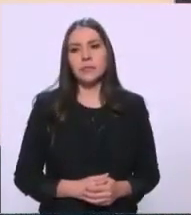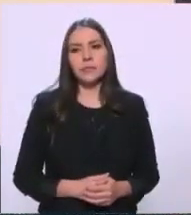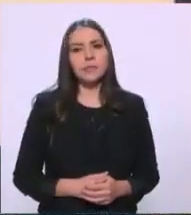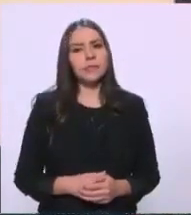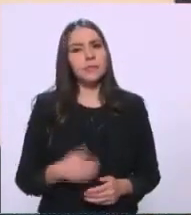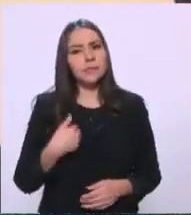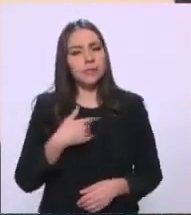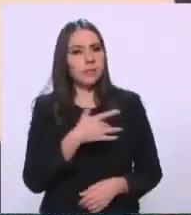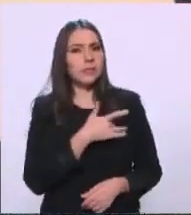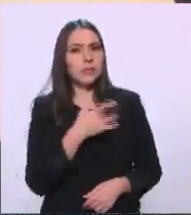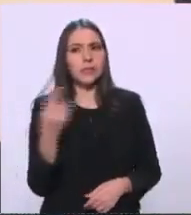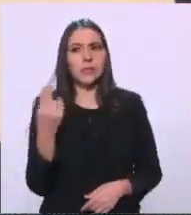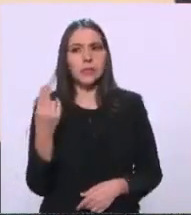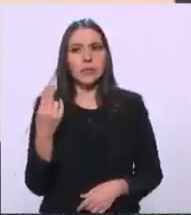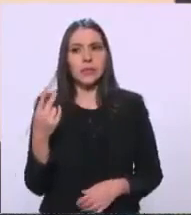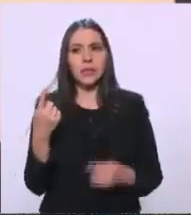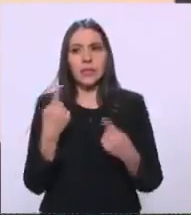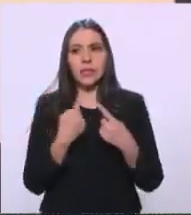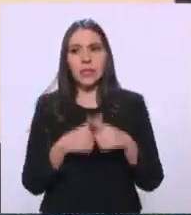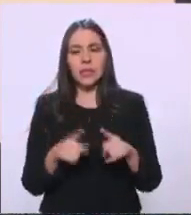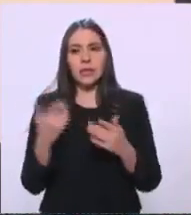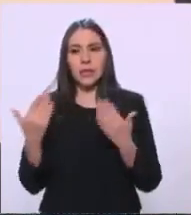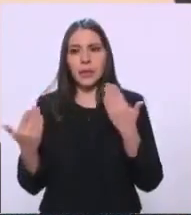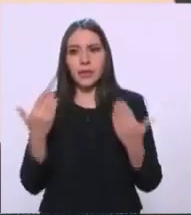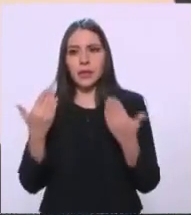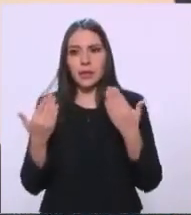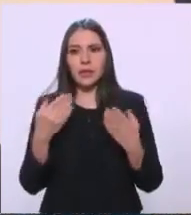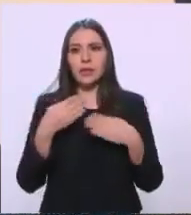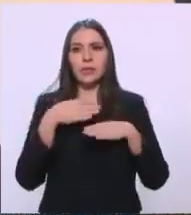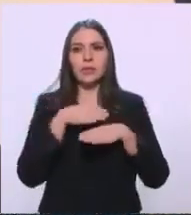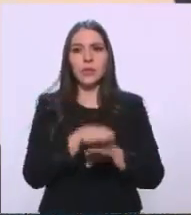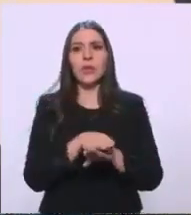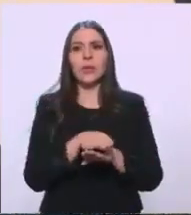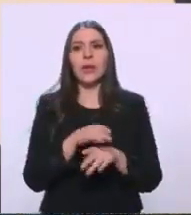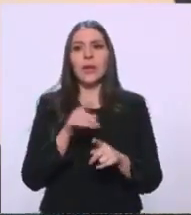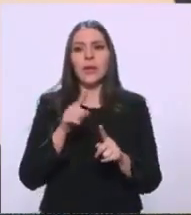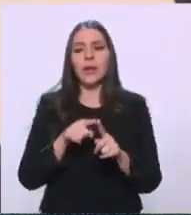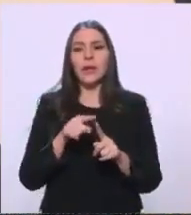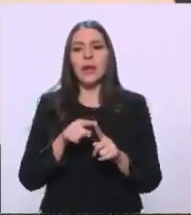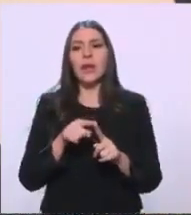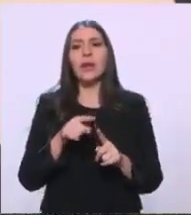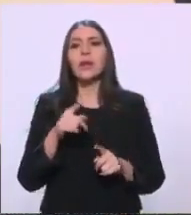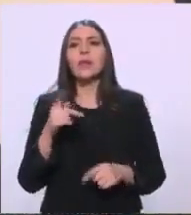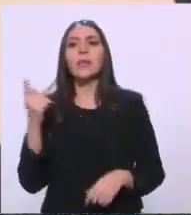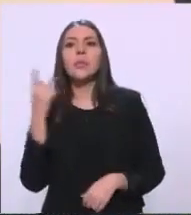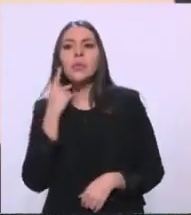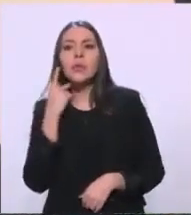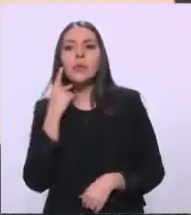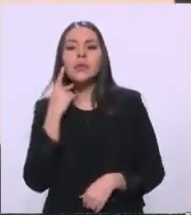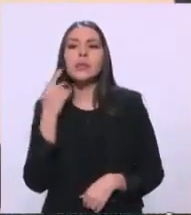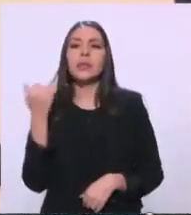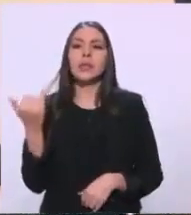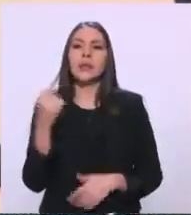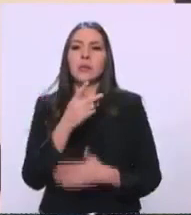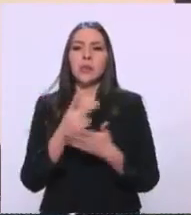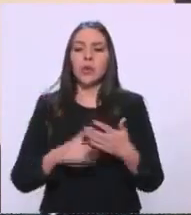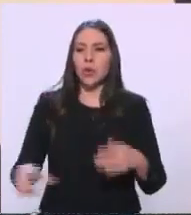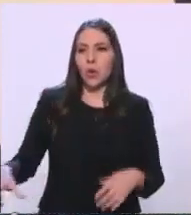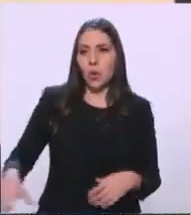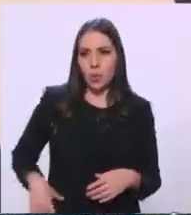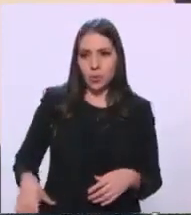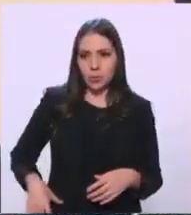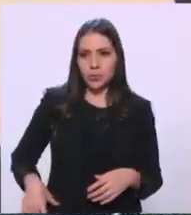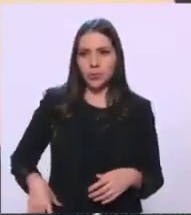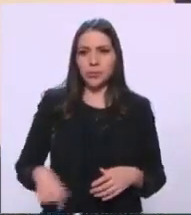precisa entre lo político y las políticas públicas. Lo político, digamos, es todo